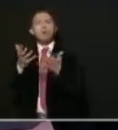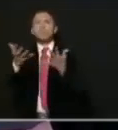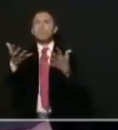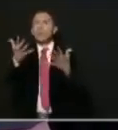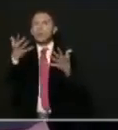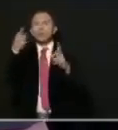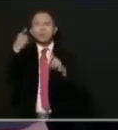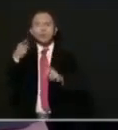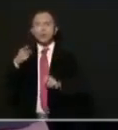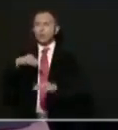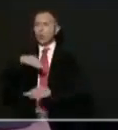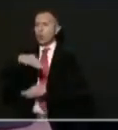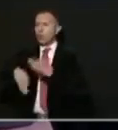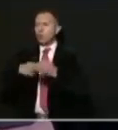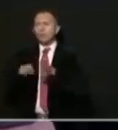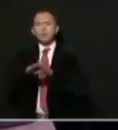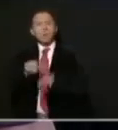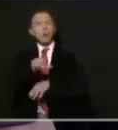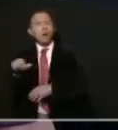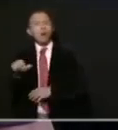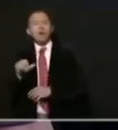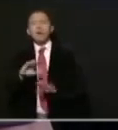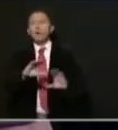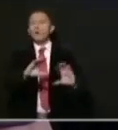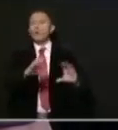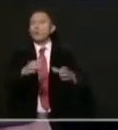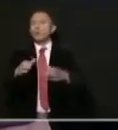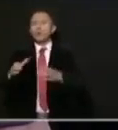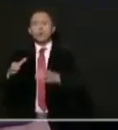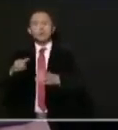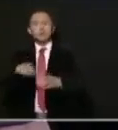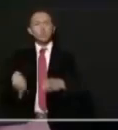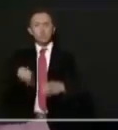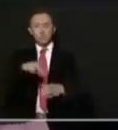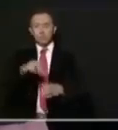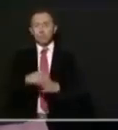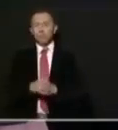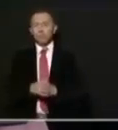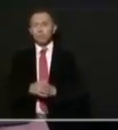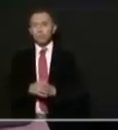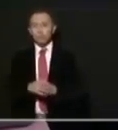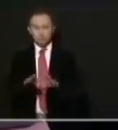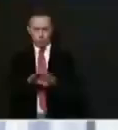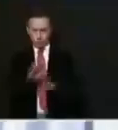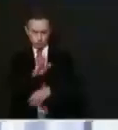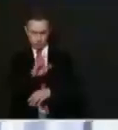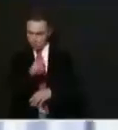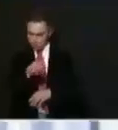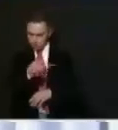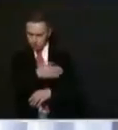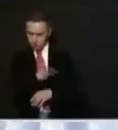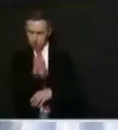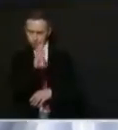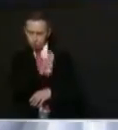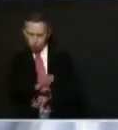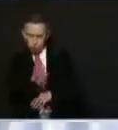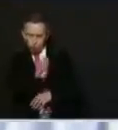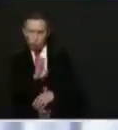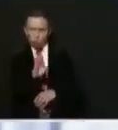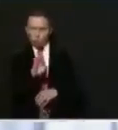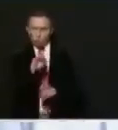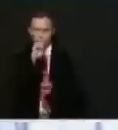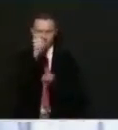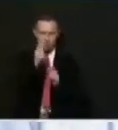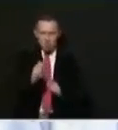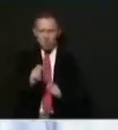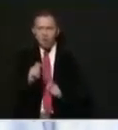dos sacerdotes, un sacerdote y una sacerdotisa indígenas. ¿No podemos llamarle chamanes? En verdad. O sacerdotes. Ellos